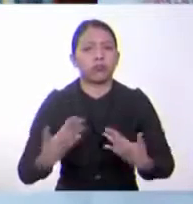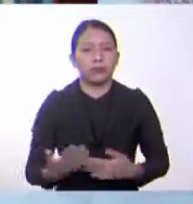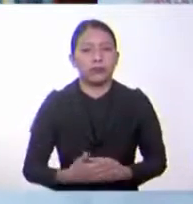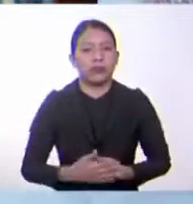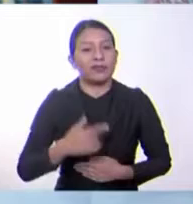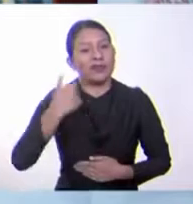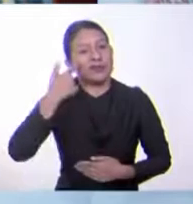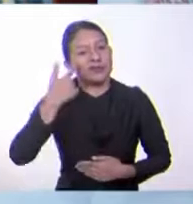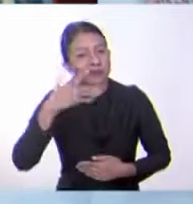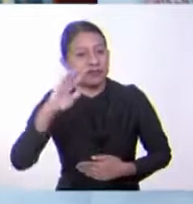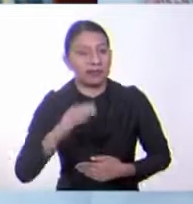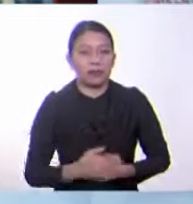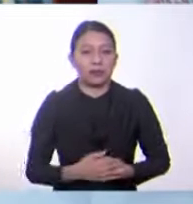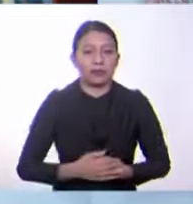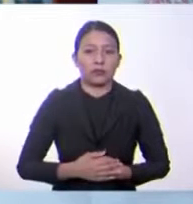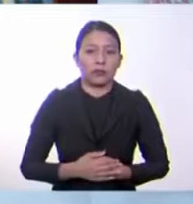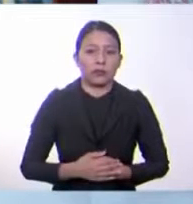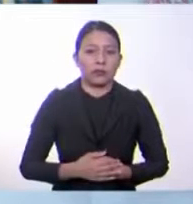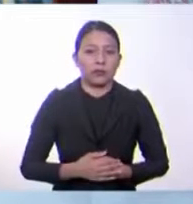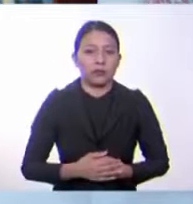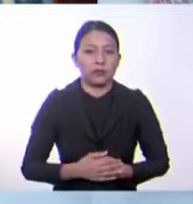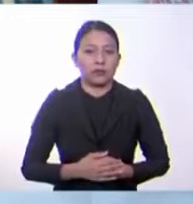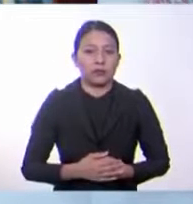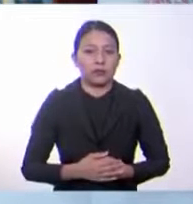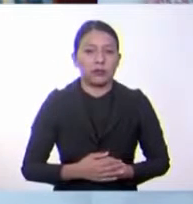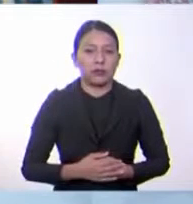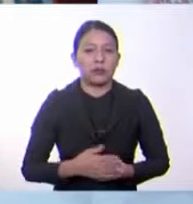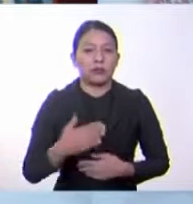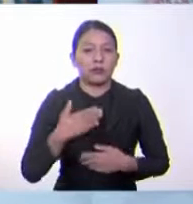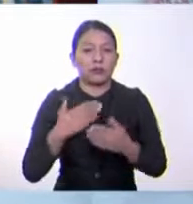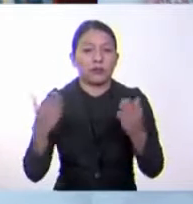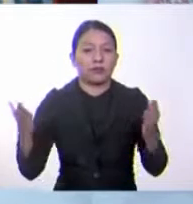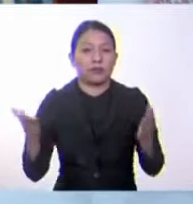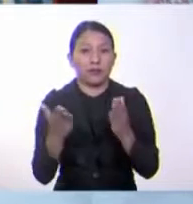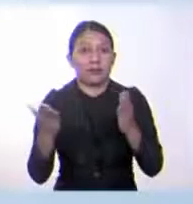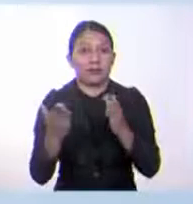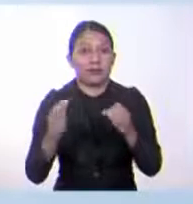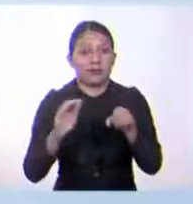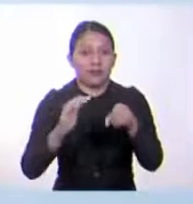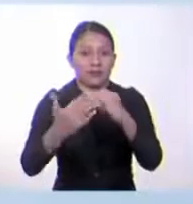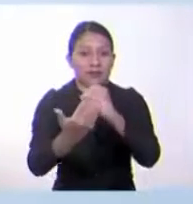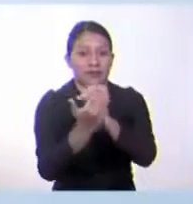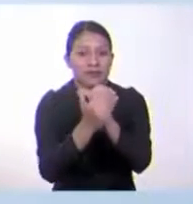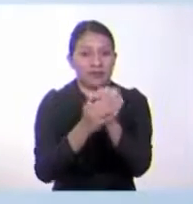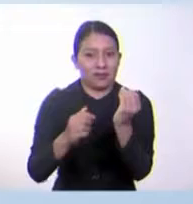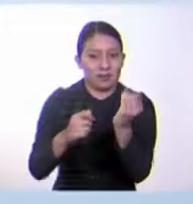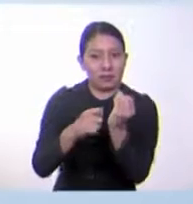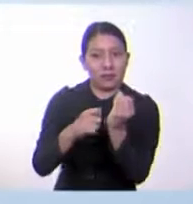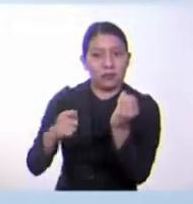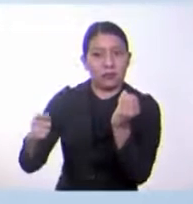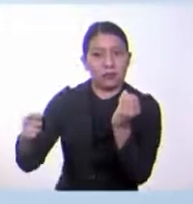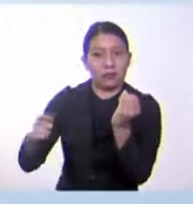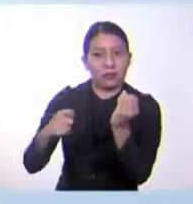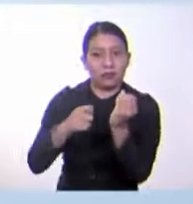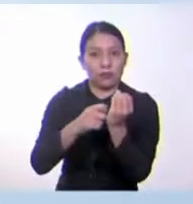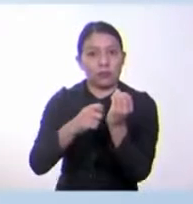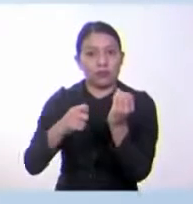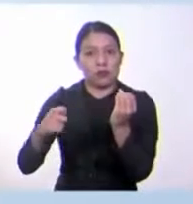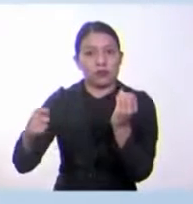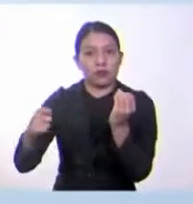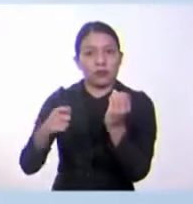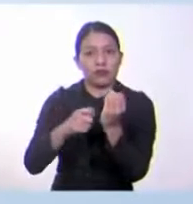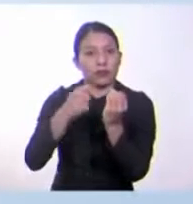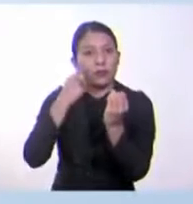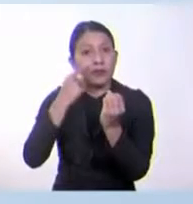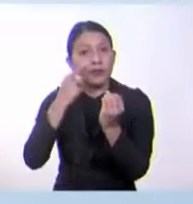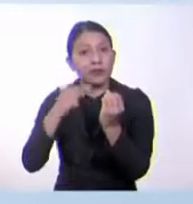tomamos la membrana de abajo y la estiramos hacia abajo, notas que con este